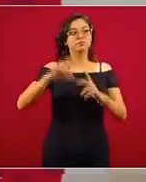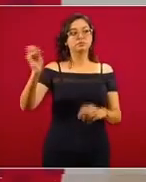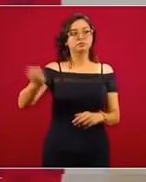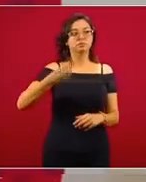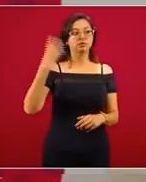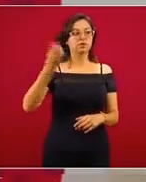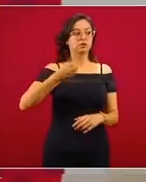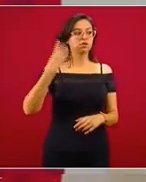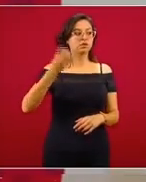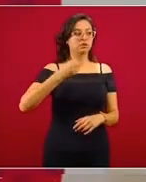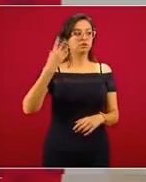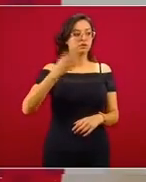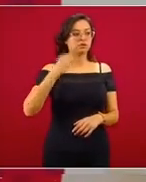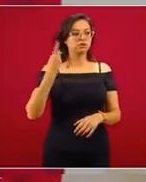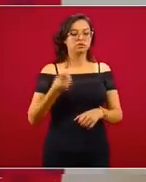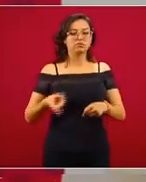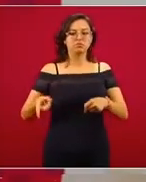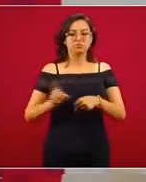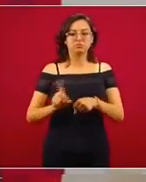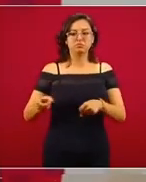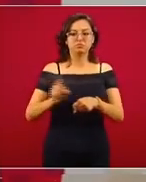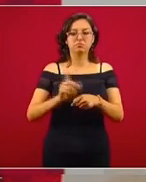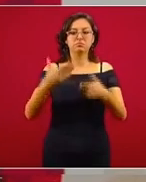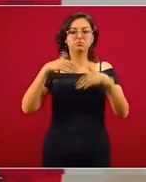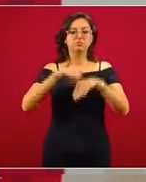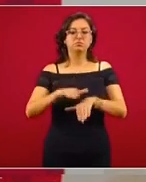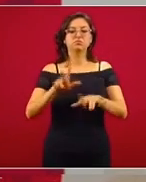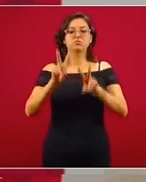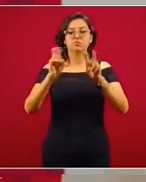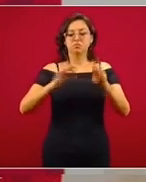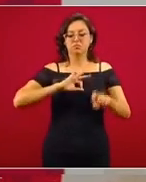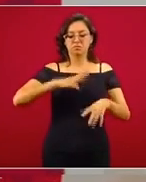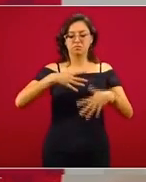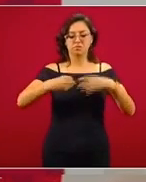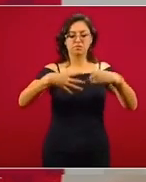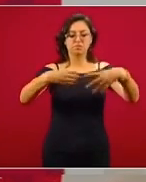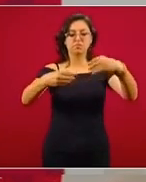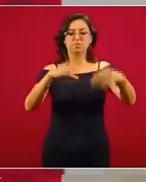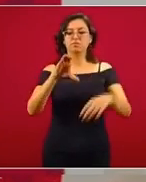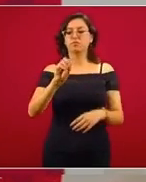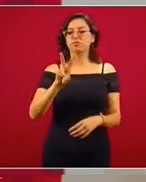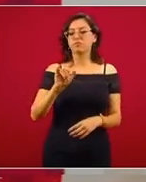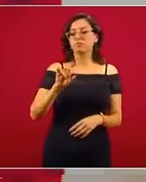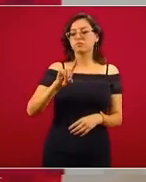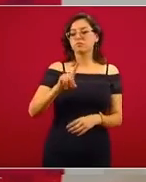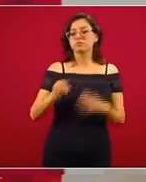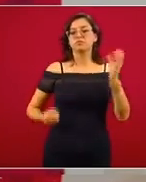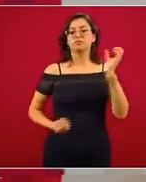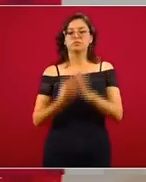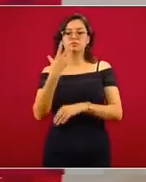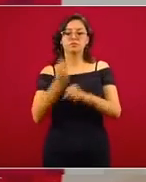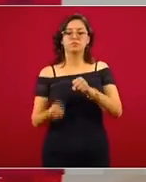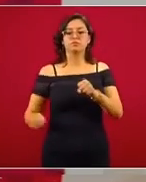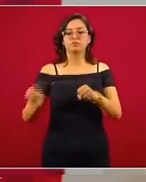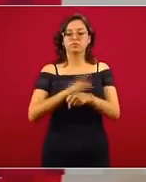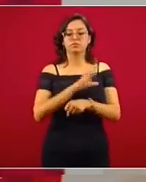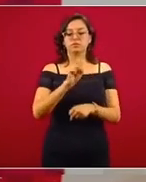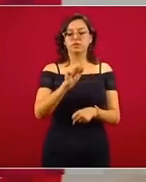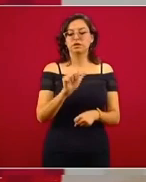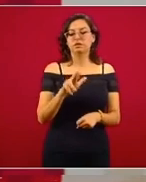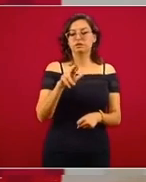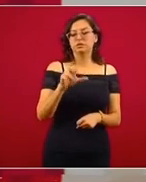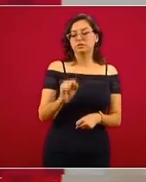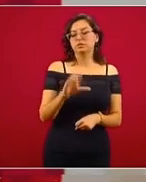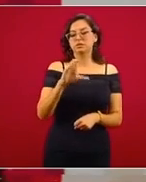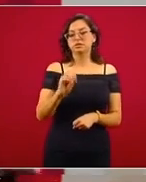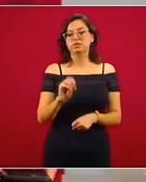diaria And let's begin with sobre the la daily situación de la pandemia press del COVID, conference la regarding the enfermedad causada por el situation nuevo of coronavirus COVID, SARS-CoV-2. the disease